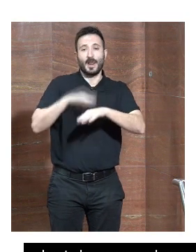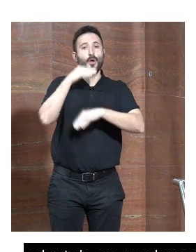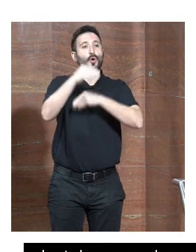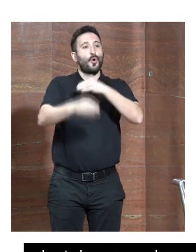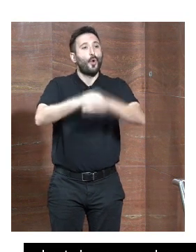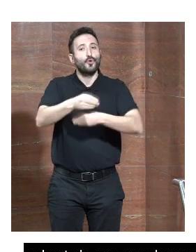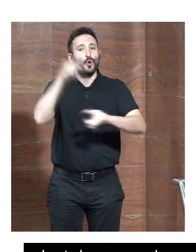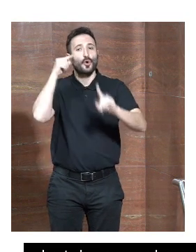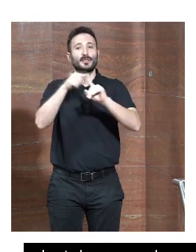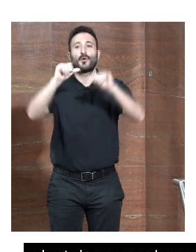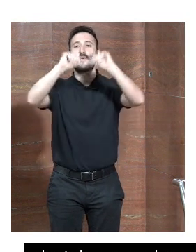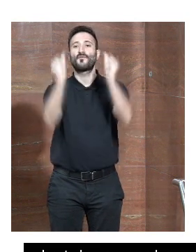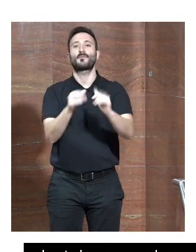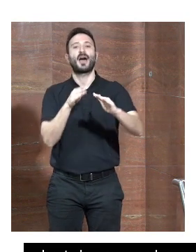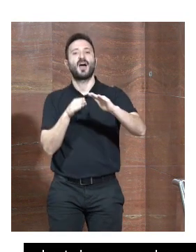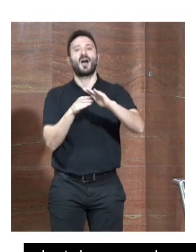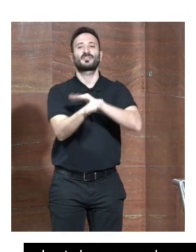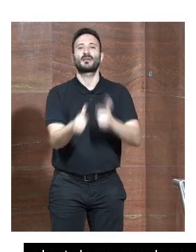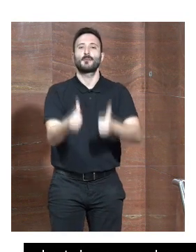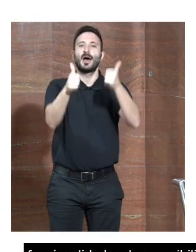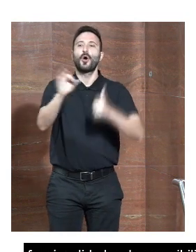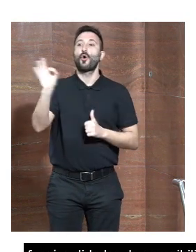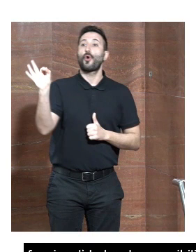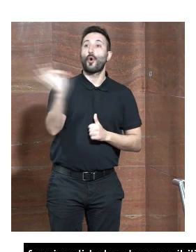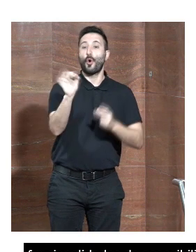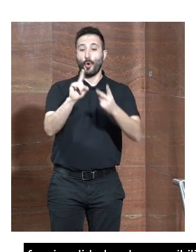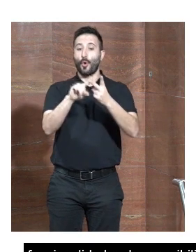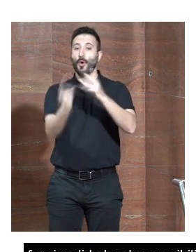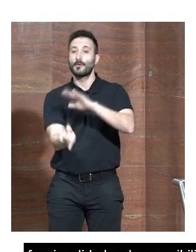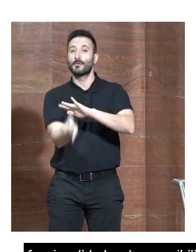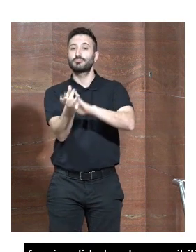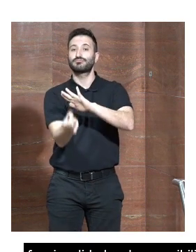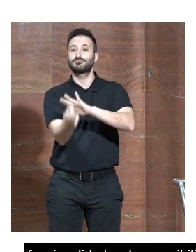que puedan utilizarlo de una forma más accesible o bien para generar